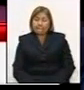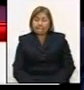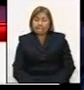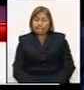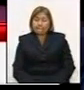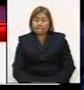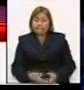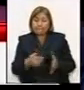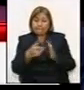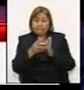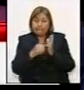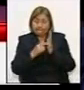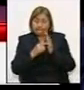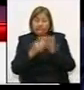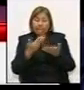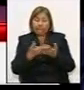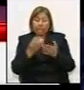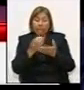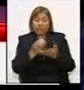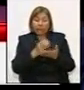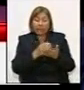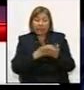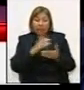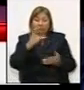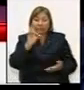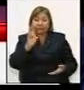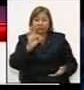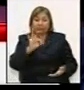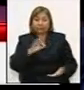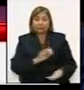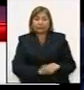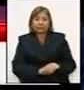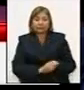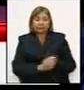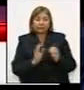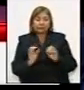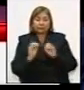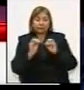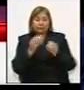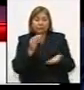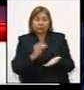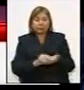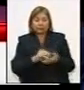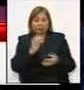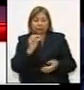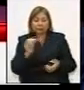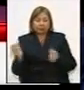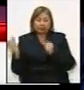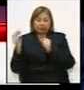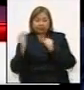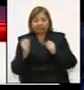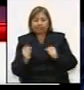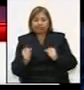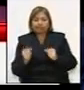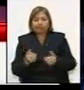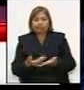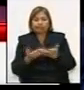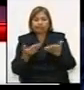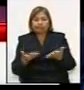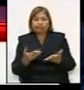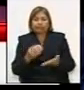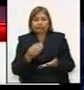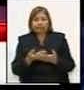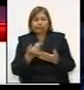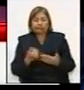ese requerimiento que puso la constituyente del 79, lo puso un poco para quitarle poder o quitarle presidencialismo a la constitución